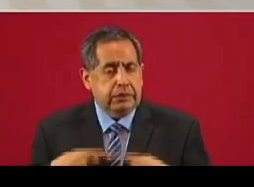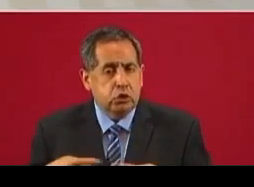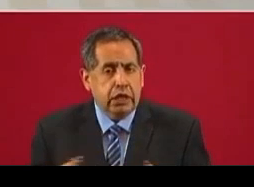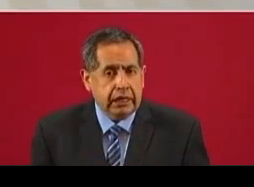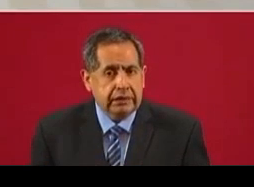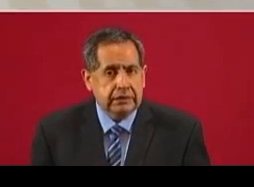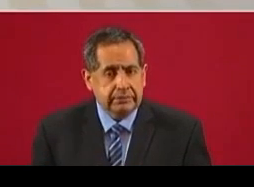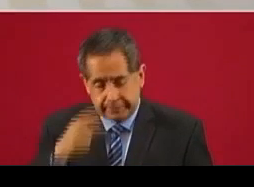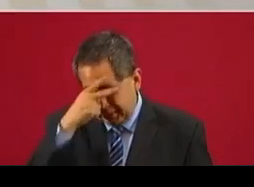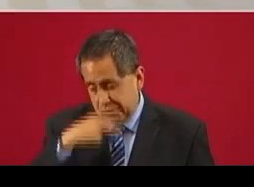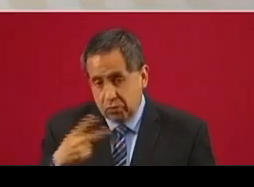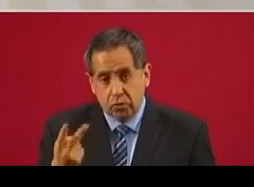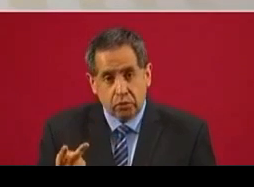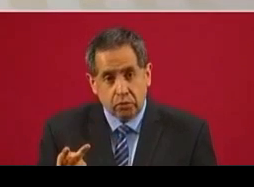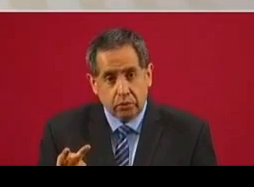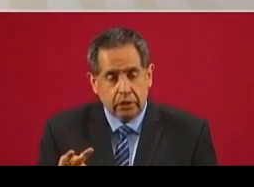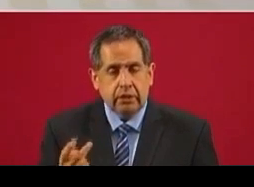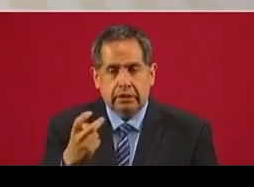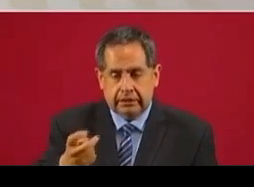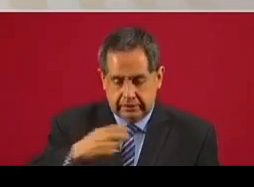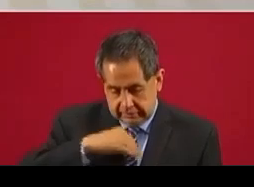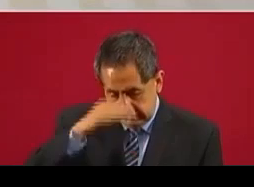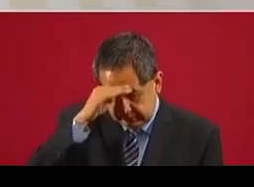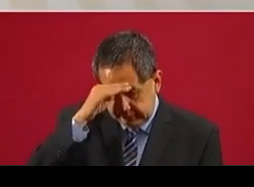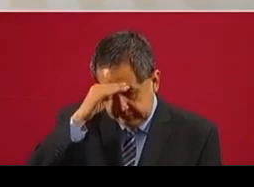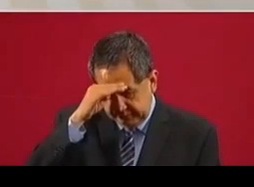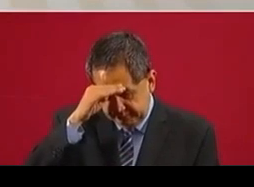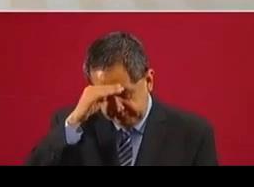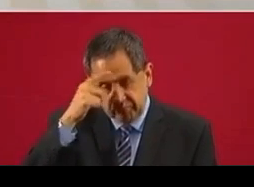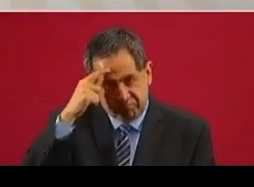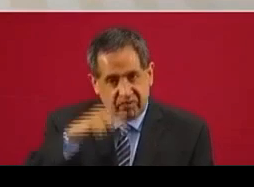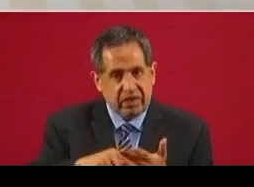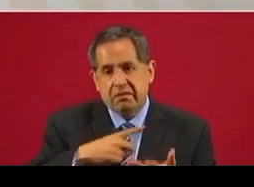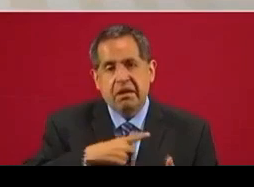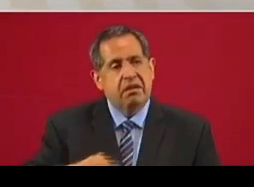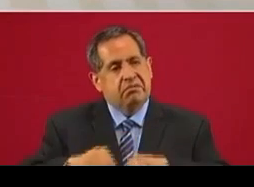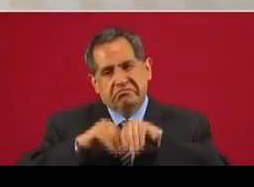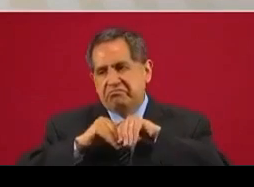entonces se debe de conocer